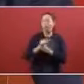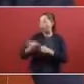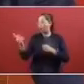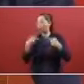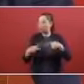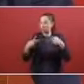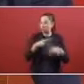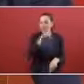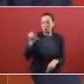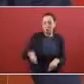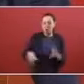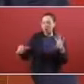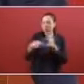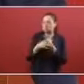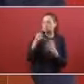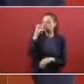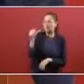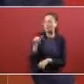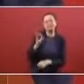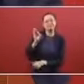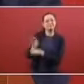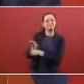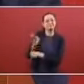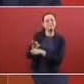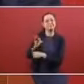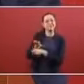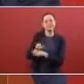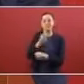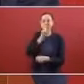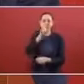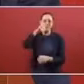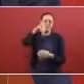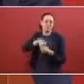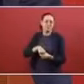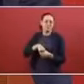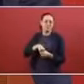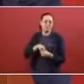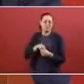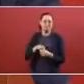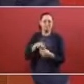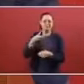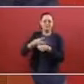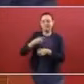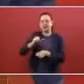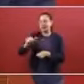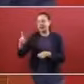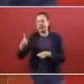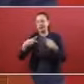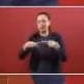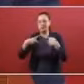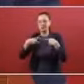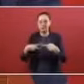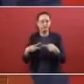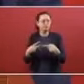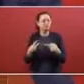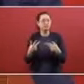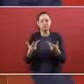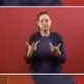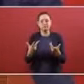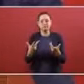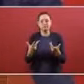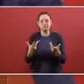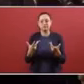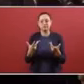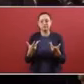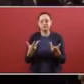de terceros, está sujeto a la declaración, a la protección de datos personales en posesión de terceros. Yo voy a trabajar… entonces ¿perdón? Sí